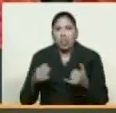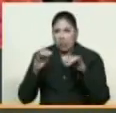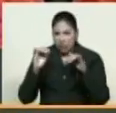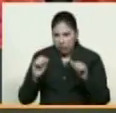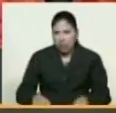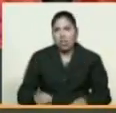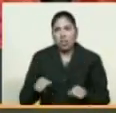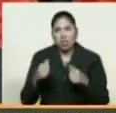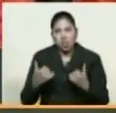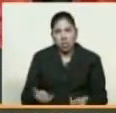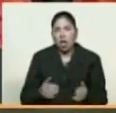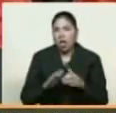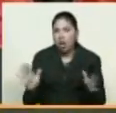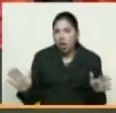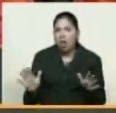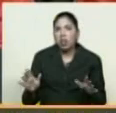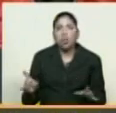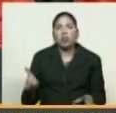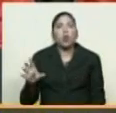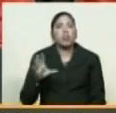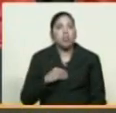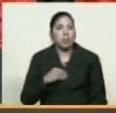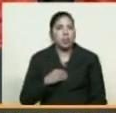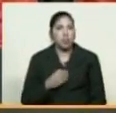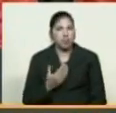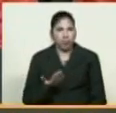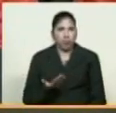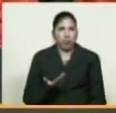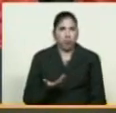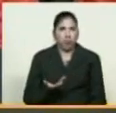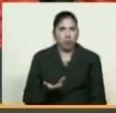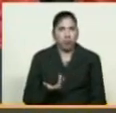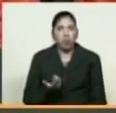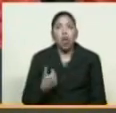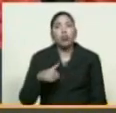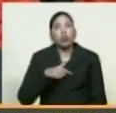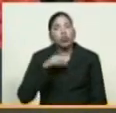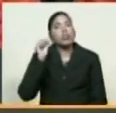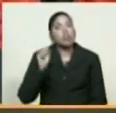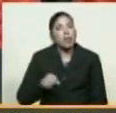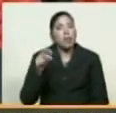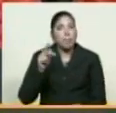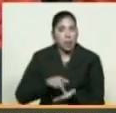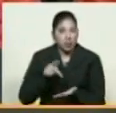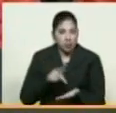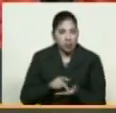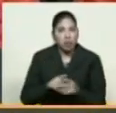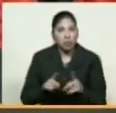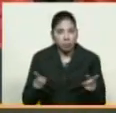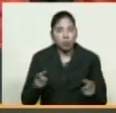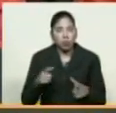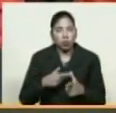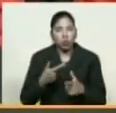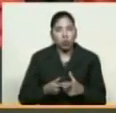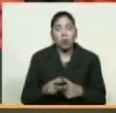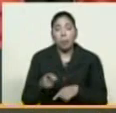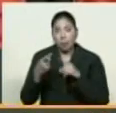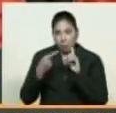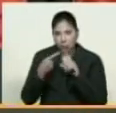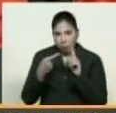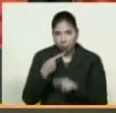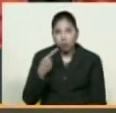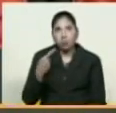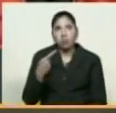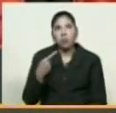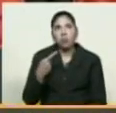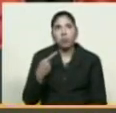primer cuatrimestre, como que no las quieren. Nosotros sí vamos a participar, y en este sentido queremos primero